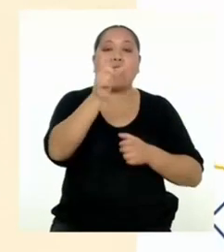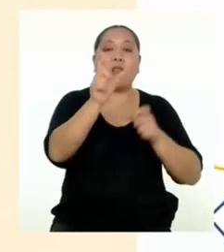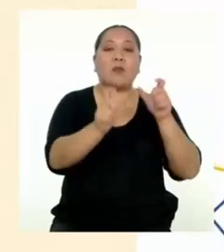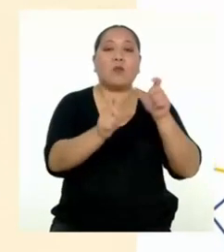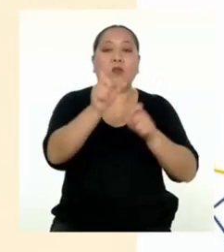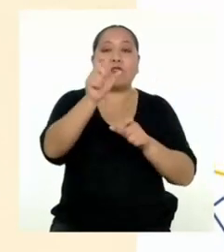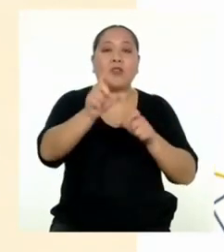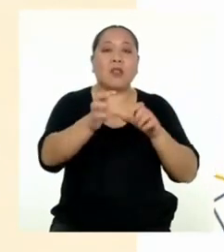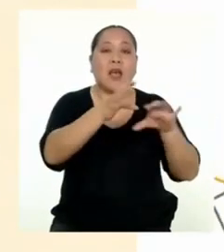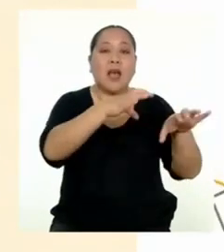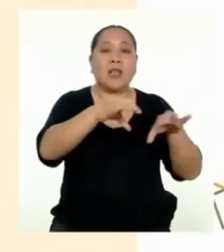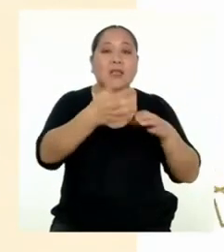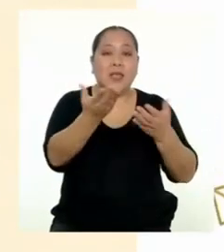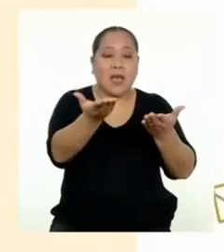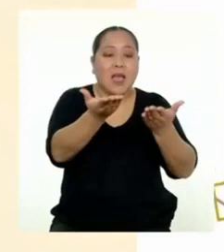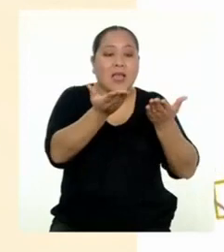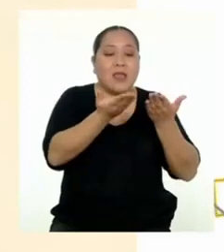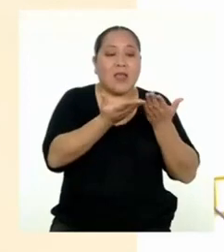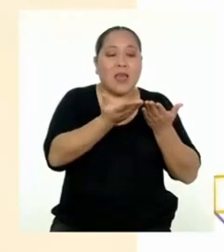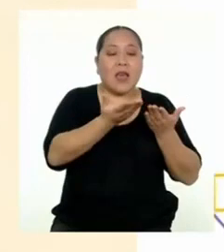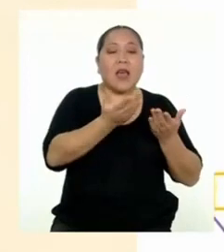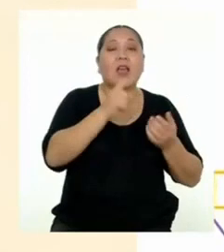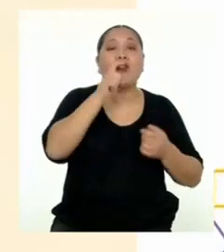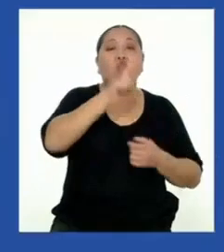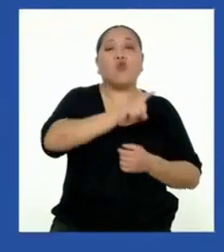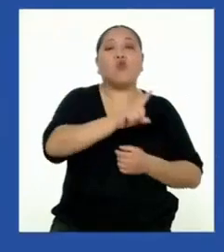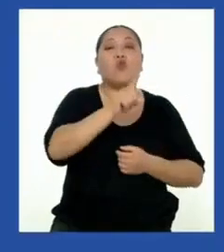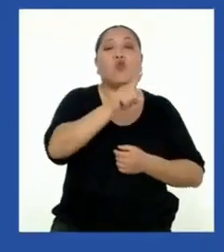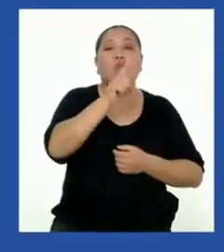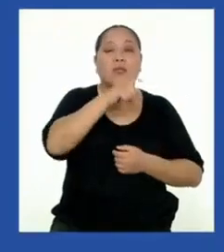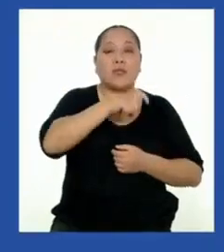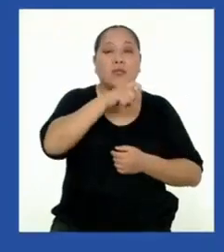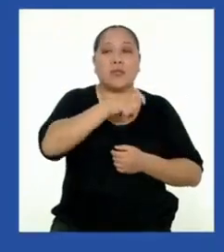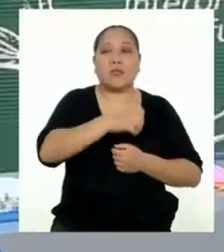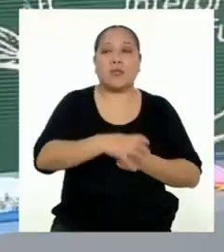para satisfacer las necesidades de otras personas.